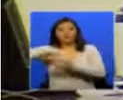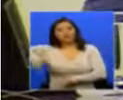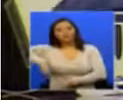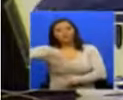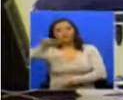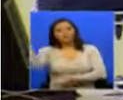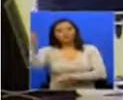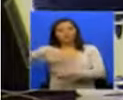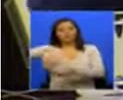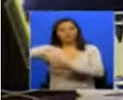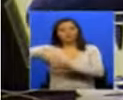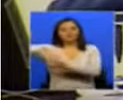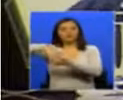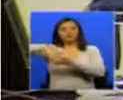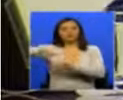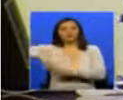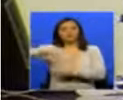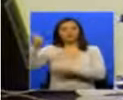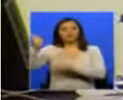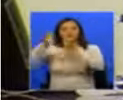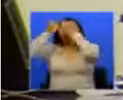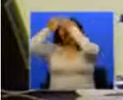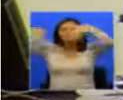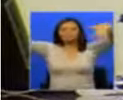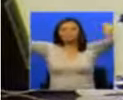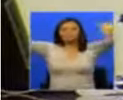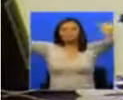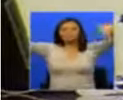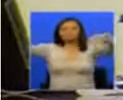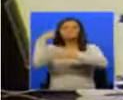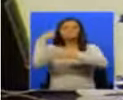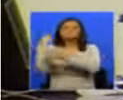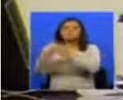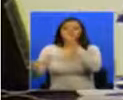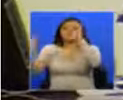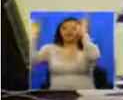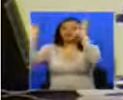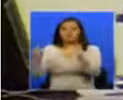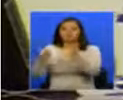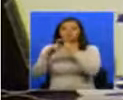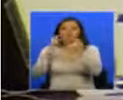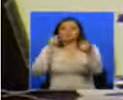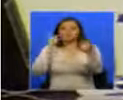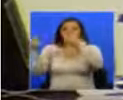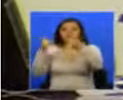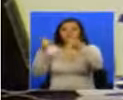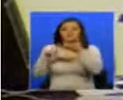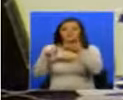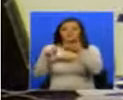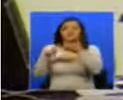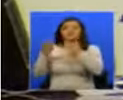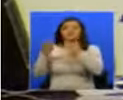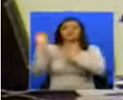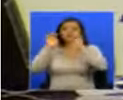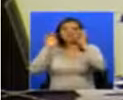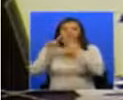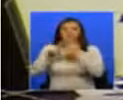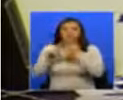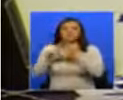mega ministerio que crearon para darle las eléctricas, las telefónicas, los sectores estratégicos para